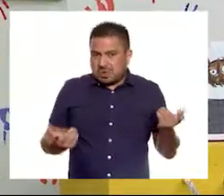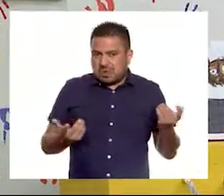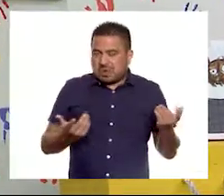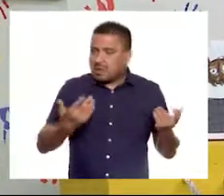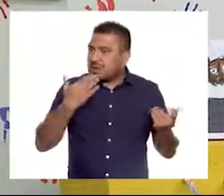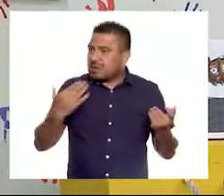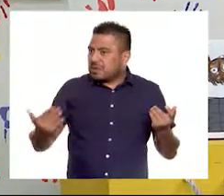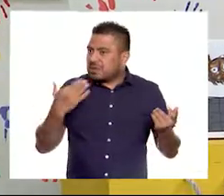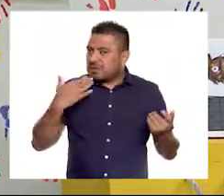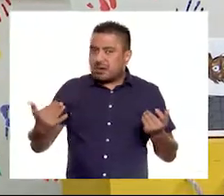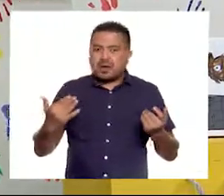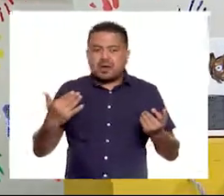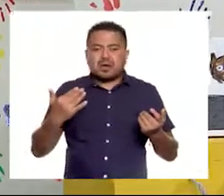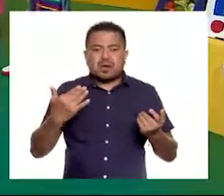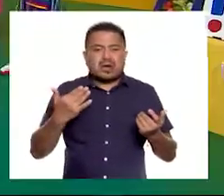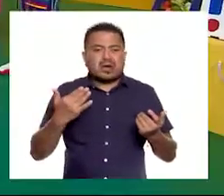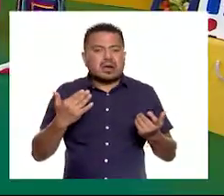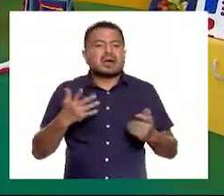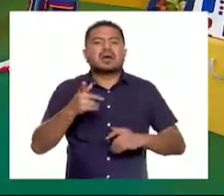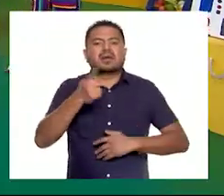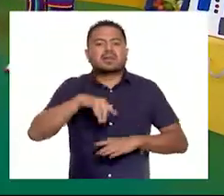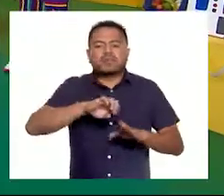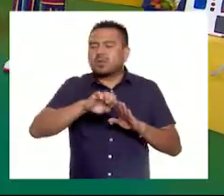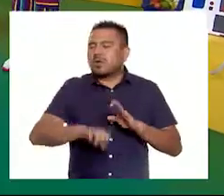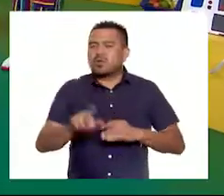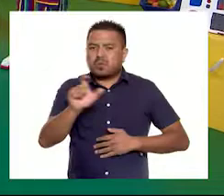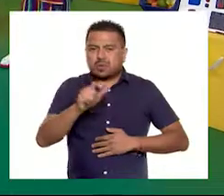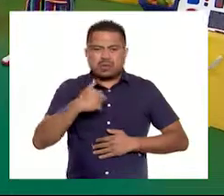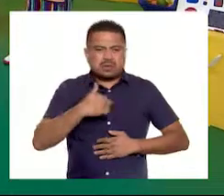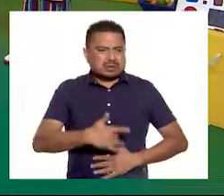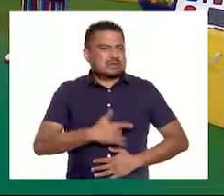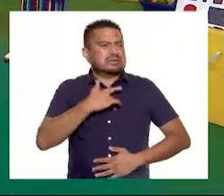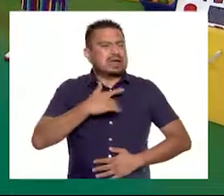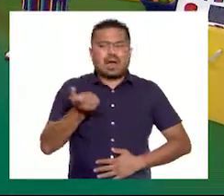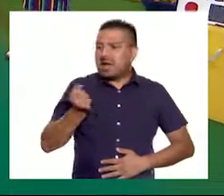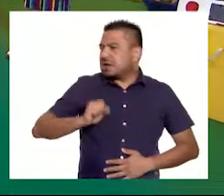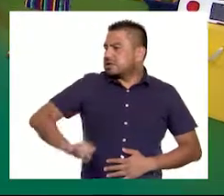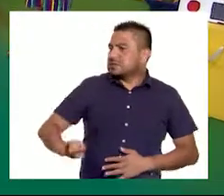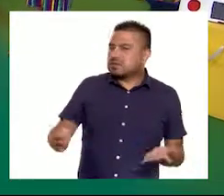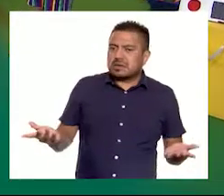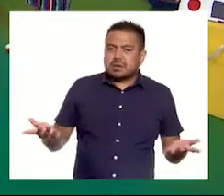¡Está buenísimo! Una estrategia de contención. Por ejemplo, cuando yo me pongo así,